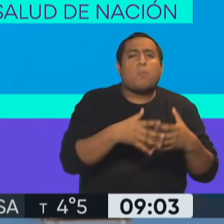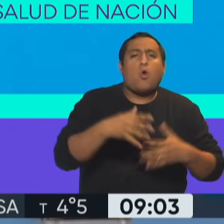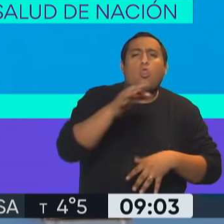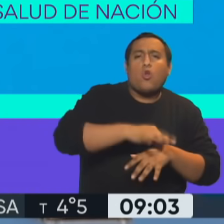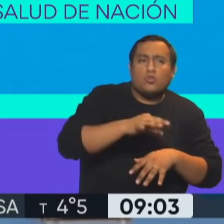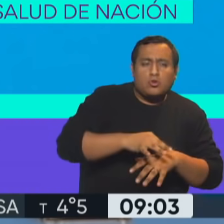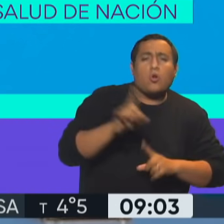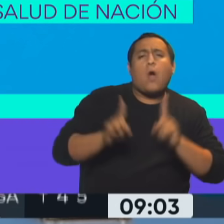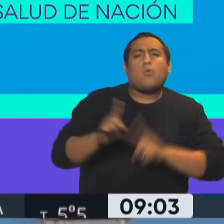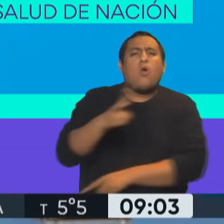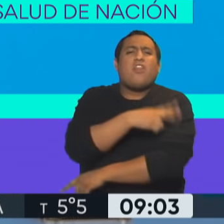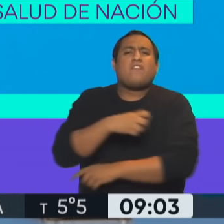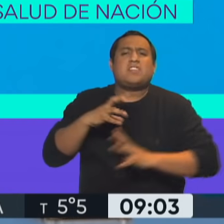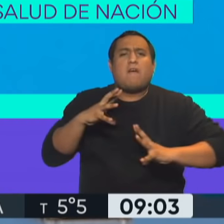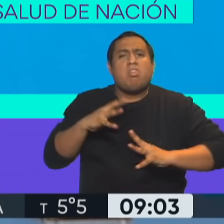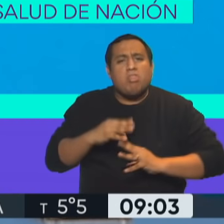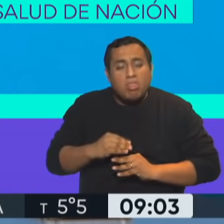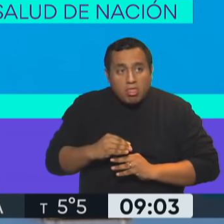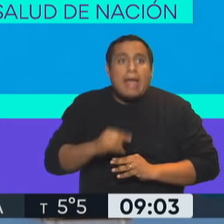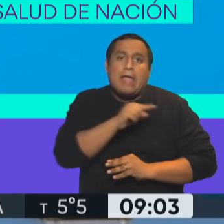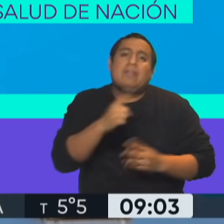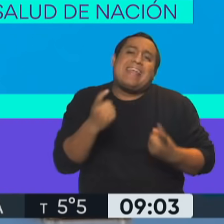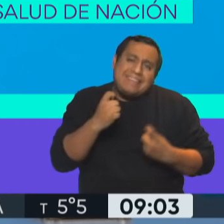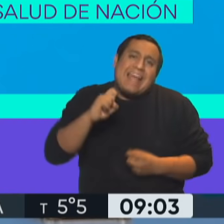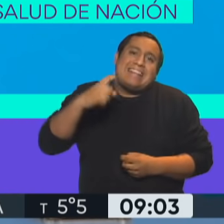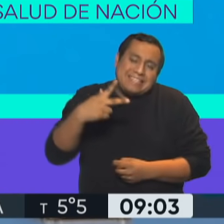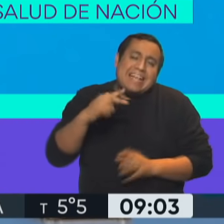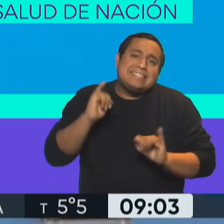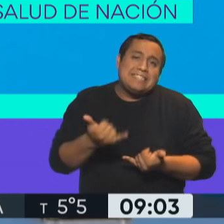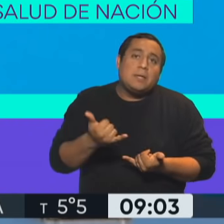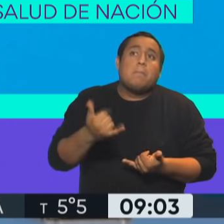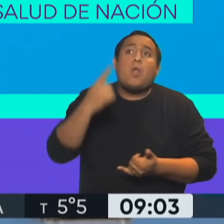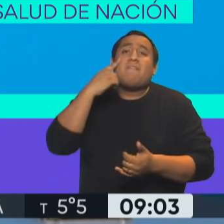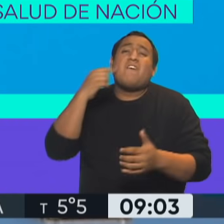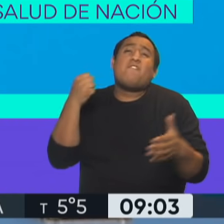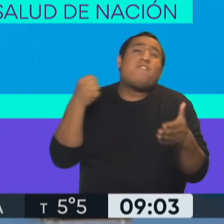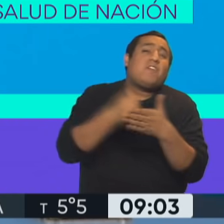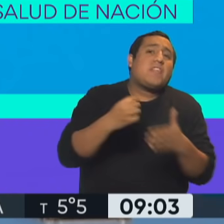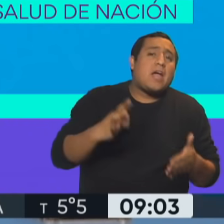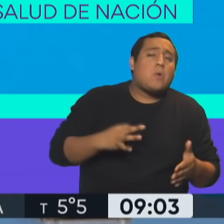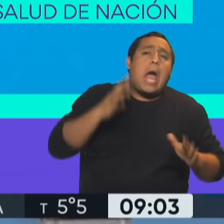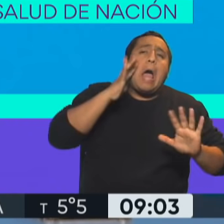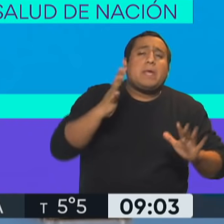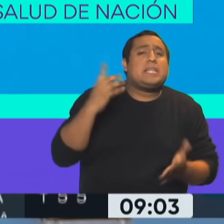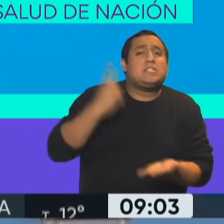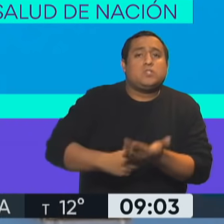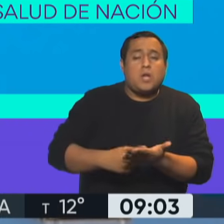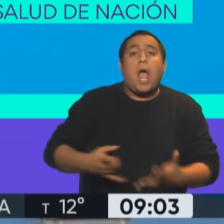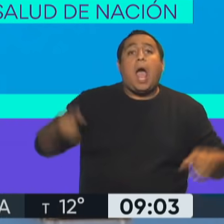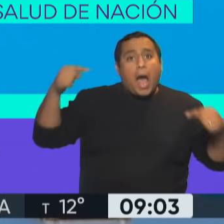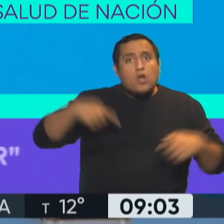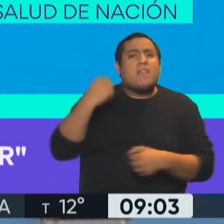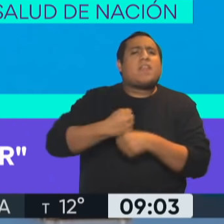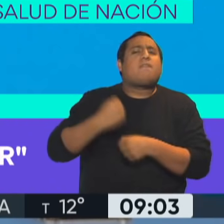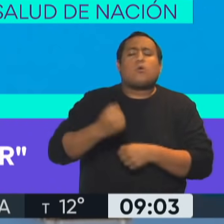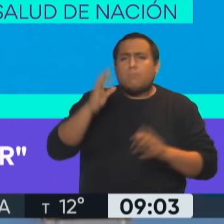personas inmunocomprometidas que seguramente lo requieran, pero para fin de año se va a evaluar. En este momento el trabajo es